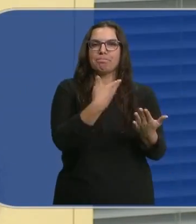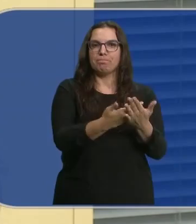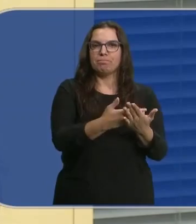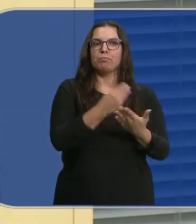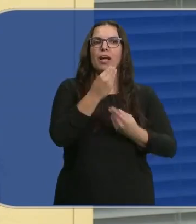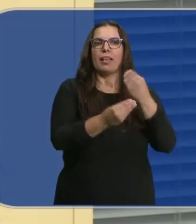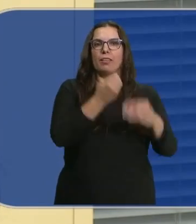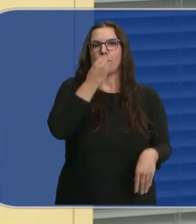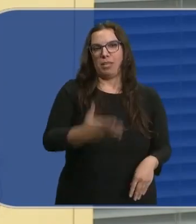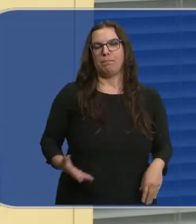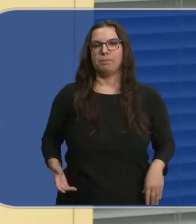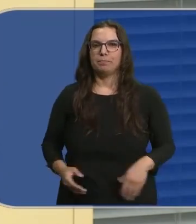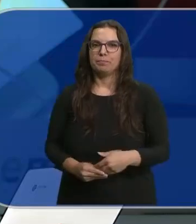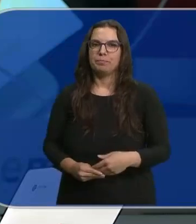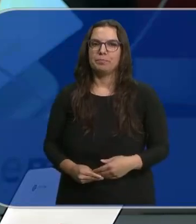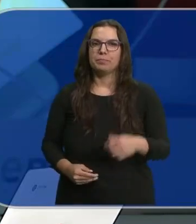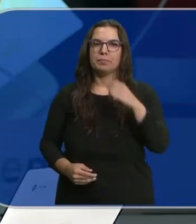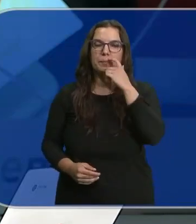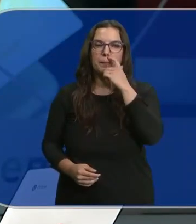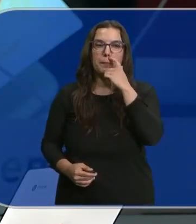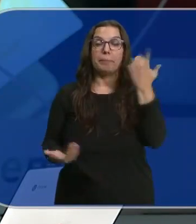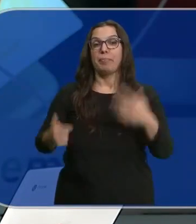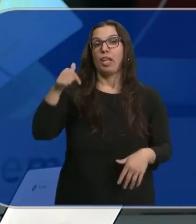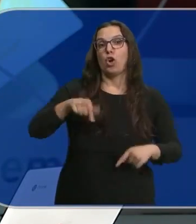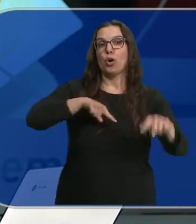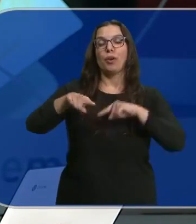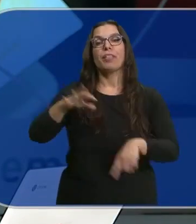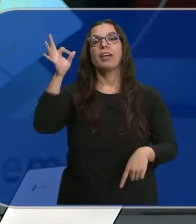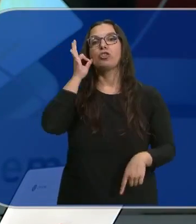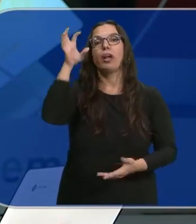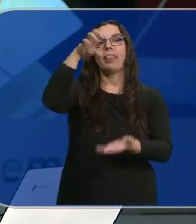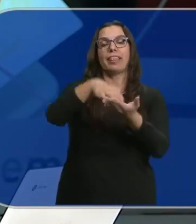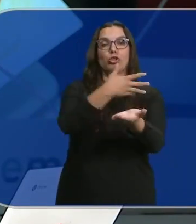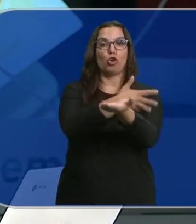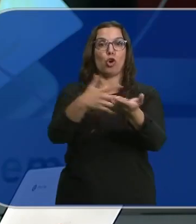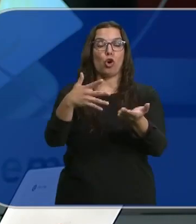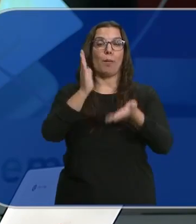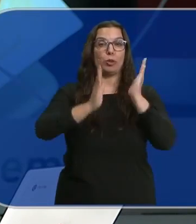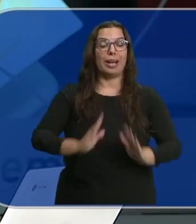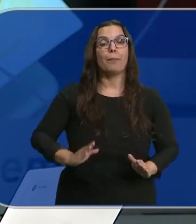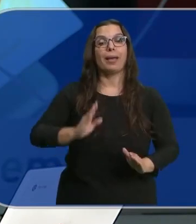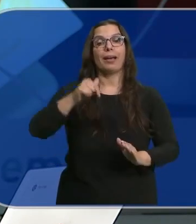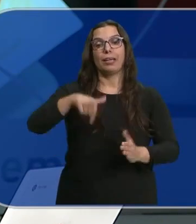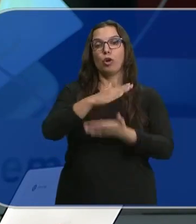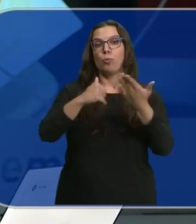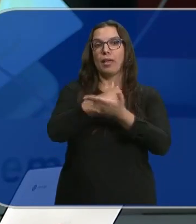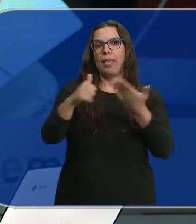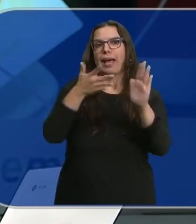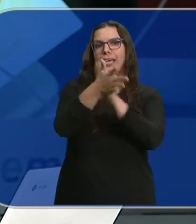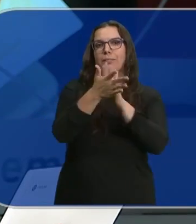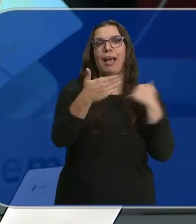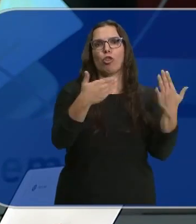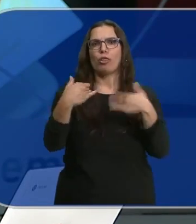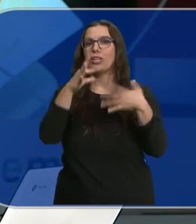que lo estás haciendo bien. Por cierto, que hoy la directora del Centro de Hemoterapia de la Comunidad ha hecho balance de cuál es la situación actual de